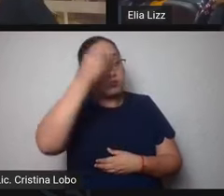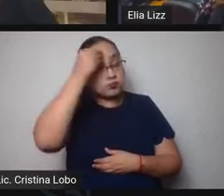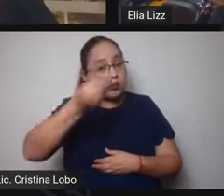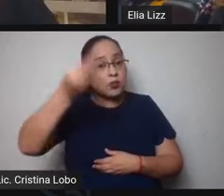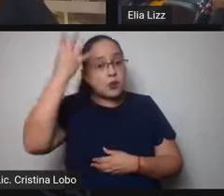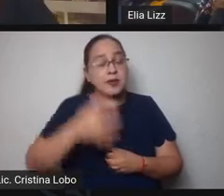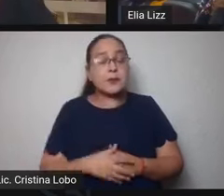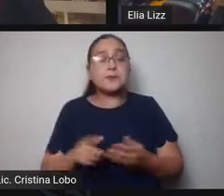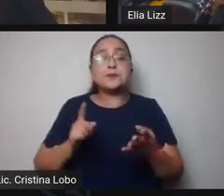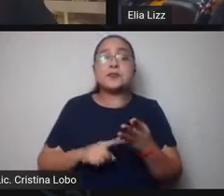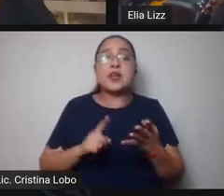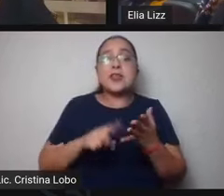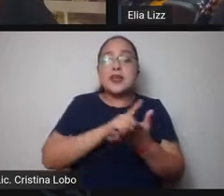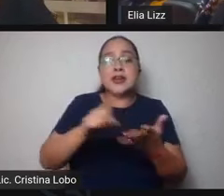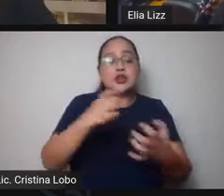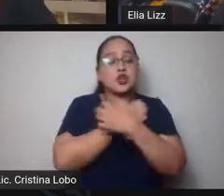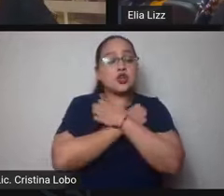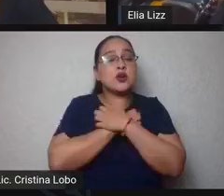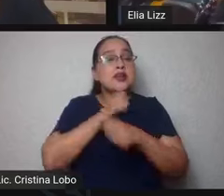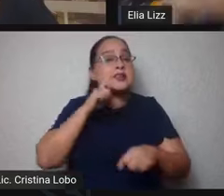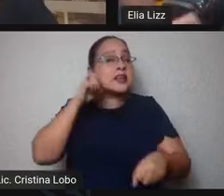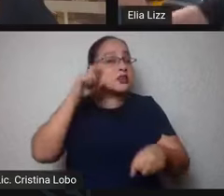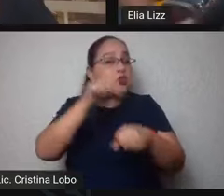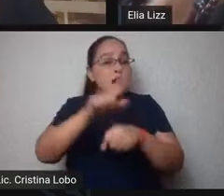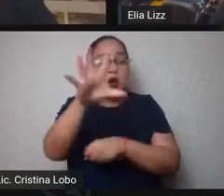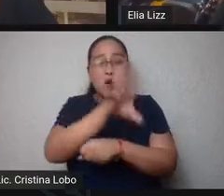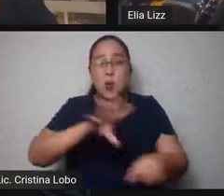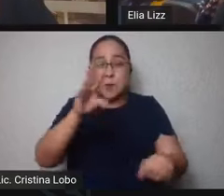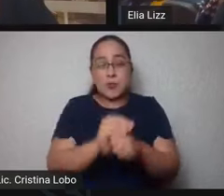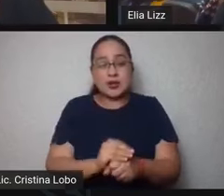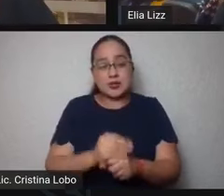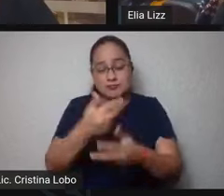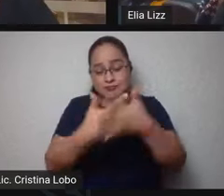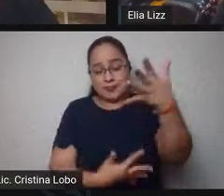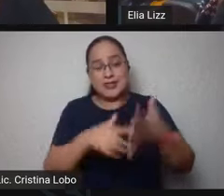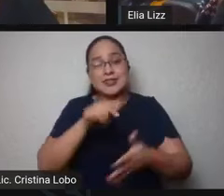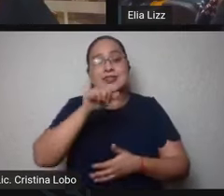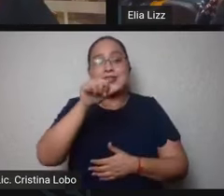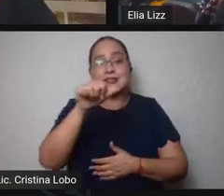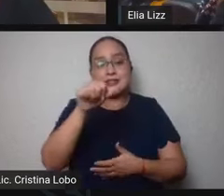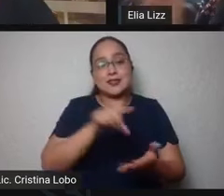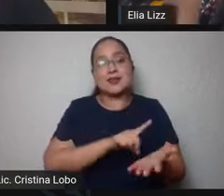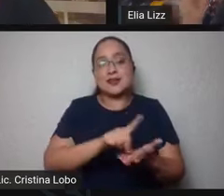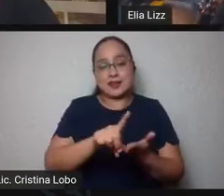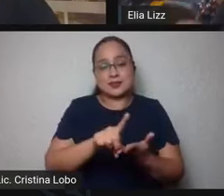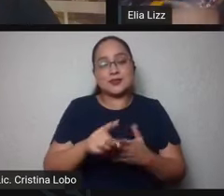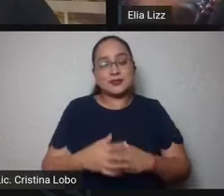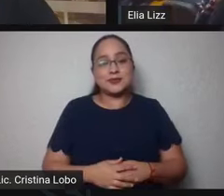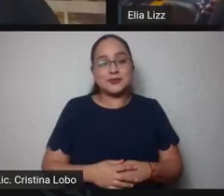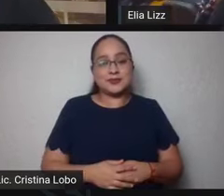El derecho a la educación sexual integral. Son 16 derechos. No, bueno. Y de